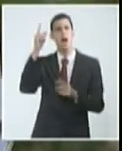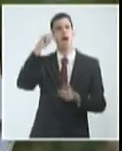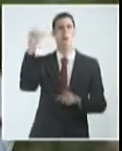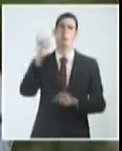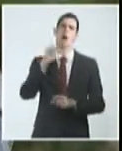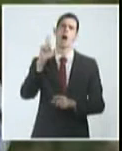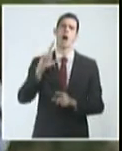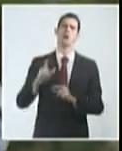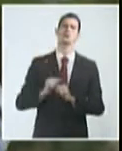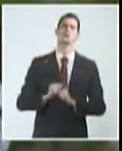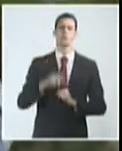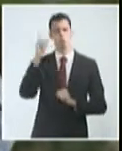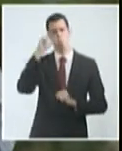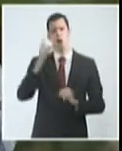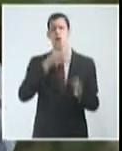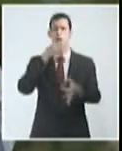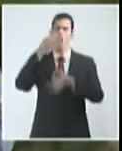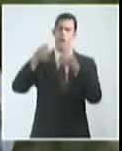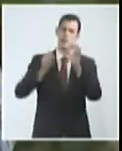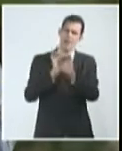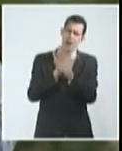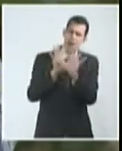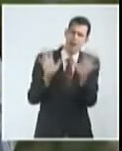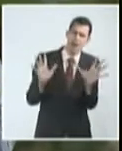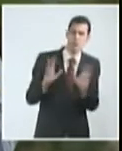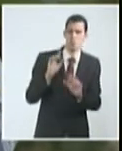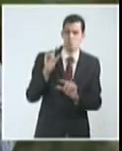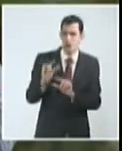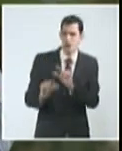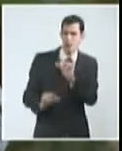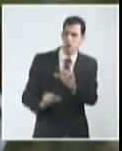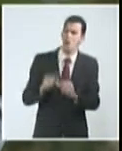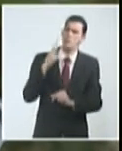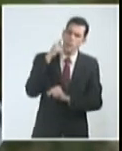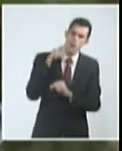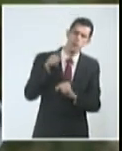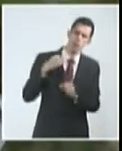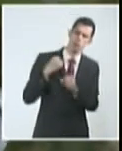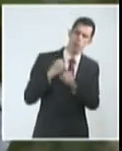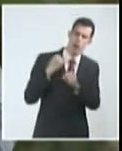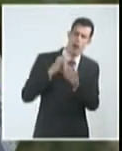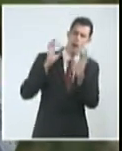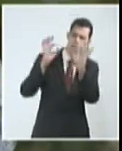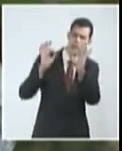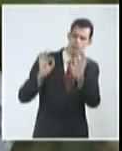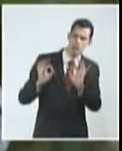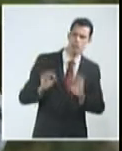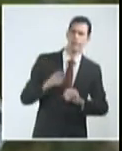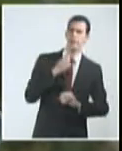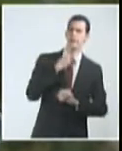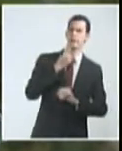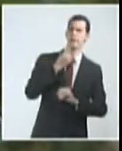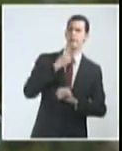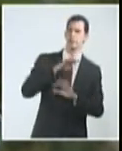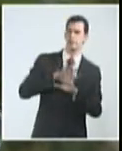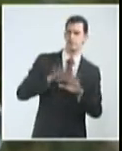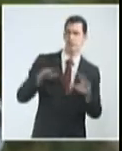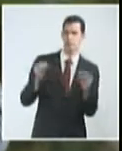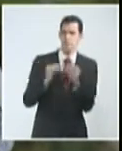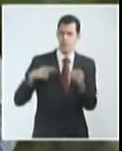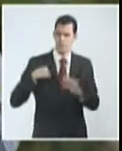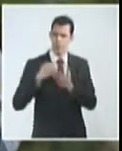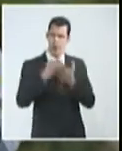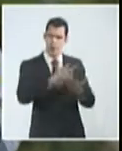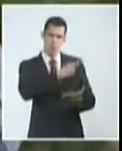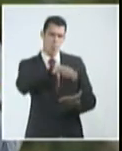juristas abordaron 2 temas fundamentales: cómo mejorar nuestro proceso de creación normativa y cómo trabajar